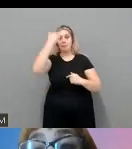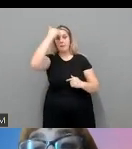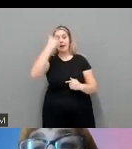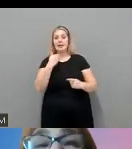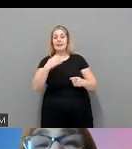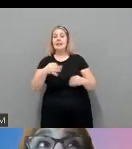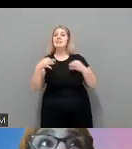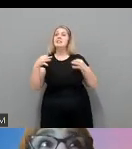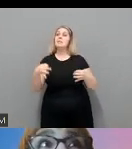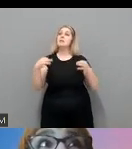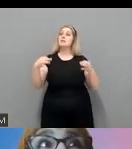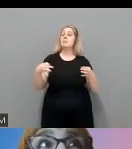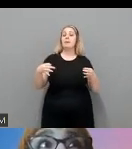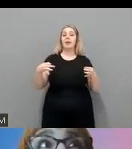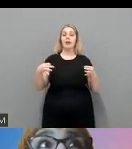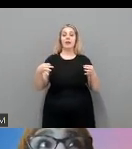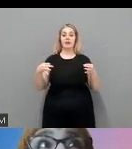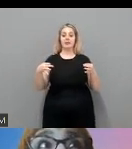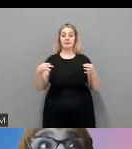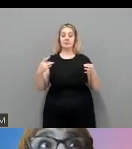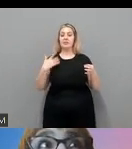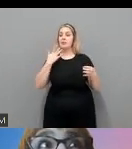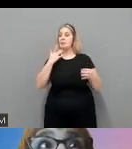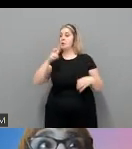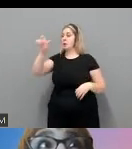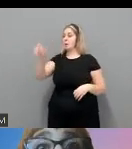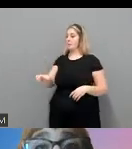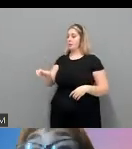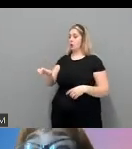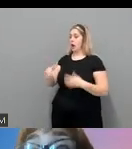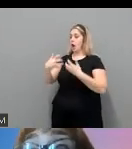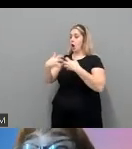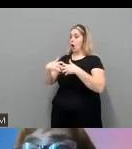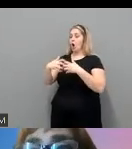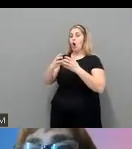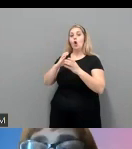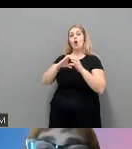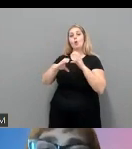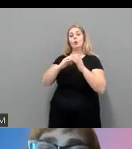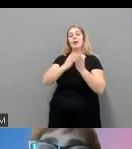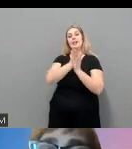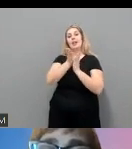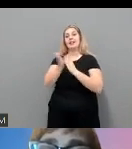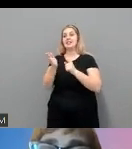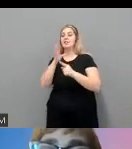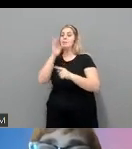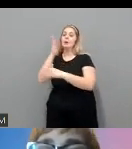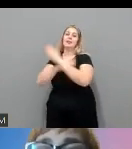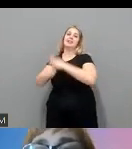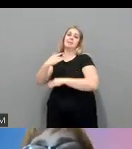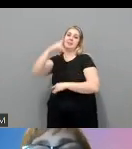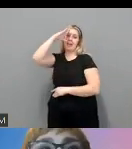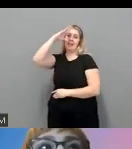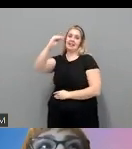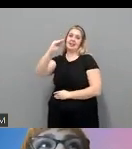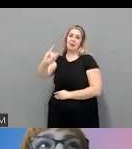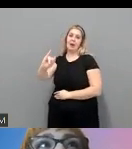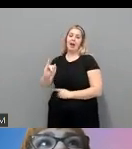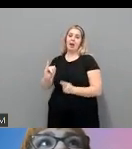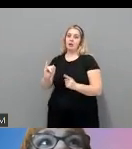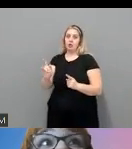se plantea que una persona que utiliza comunicación alternativa es porque tiene discapacidad intelectual. Y yo